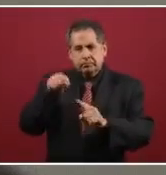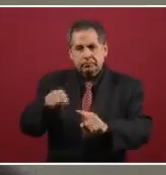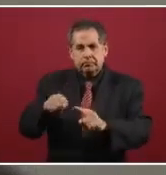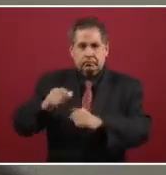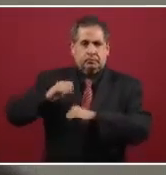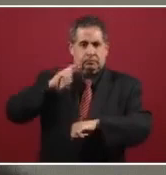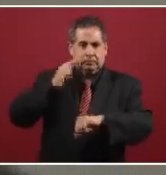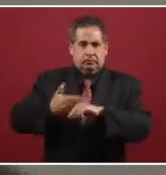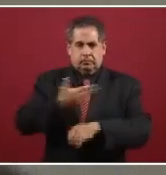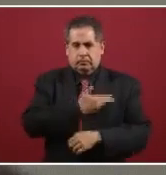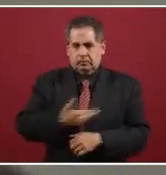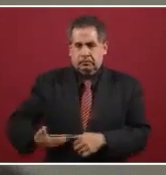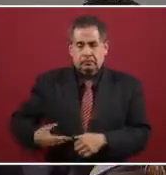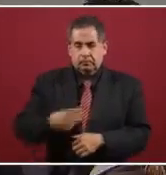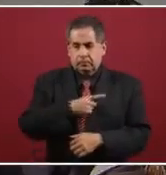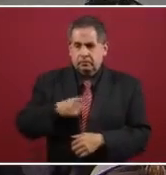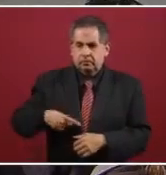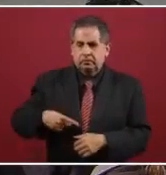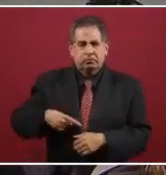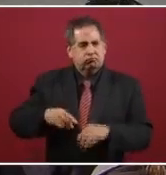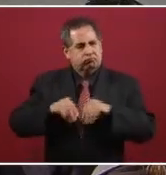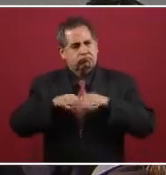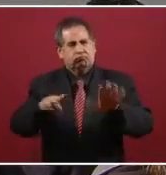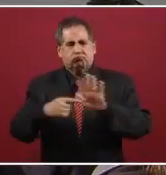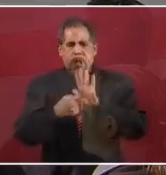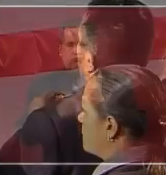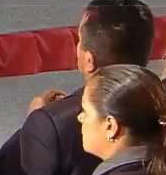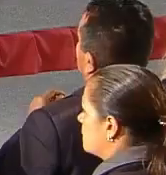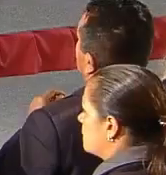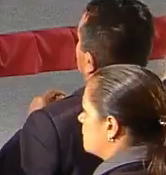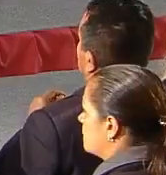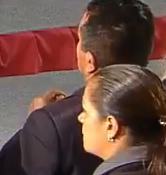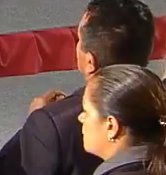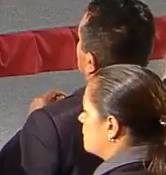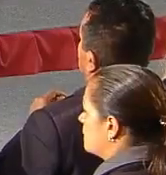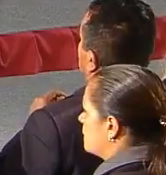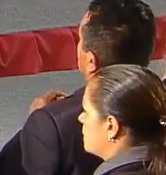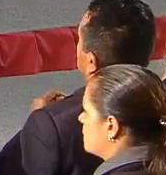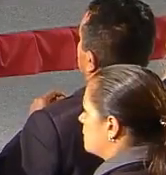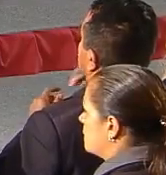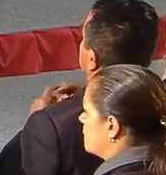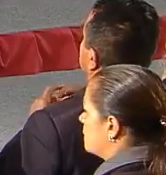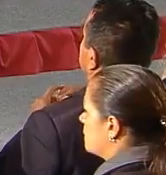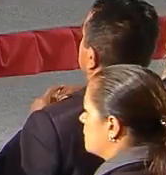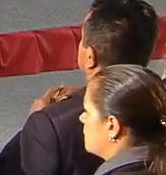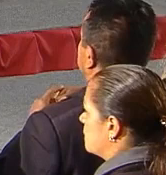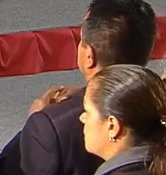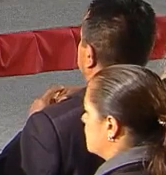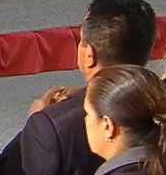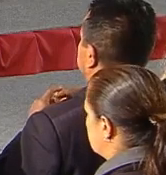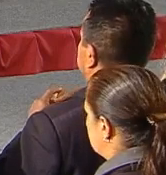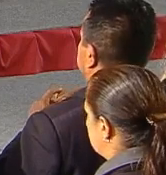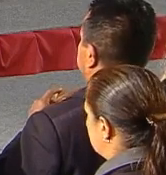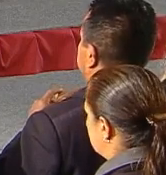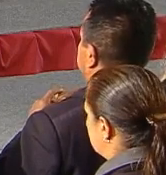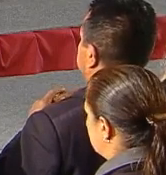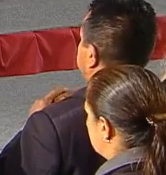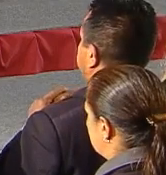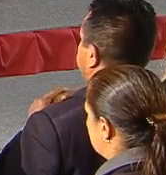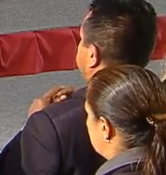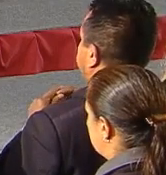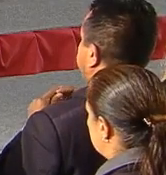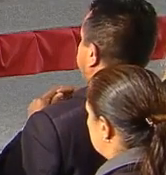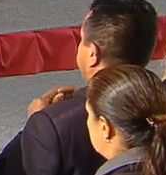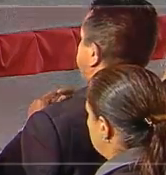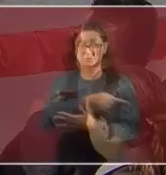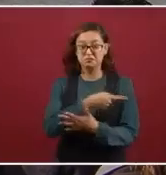titular del Ejecutivo tenga que dar a conocer a detalle su condición física, sus padecimientos, sus malestares y las consecuencias que